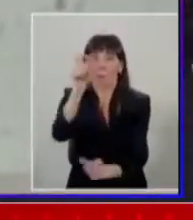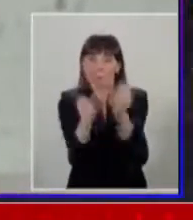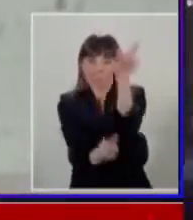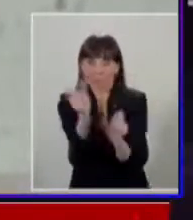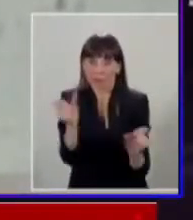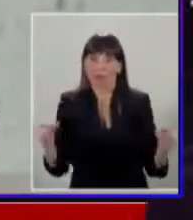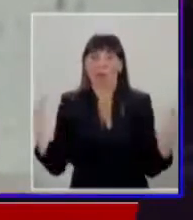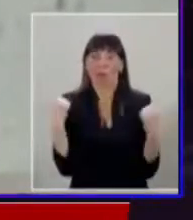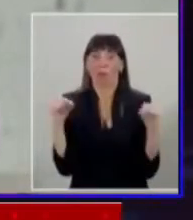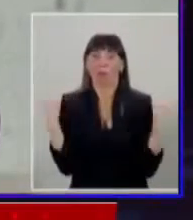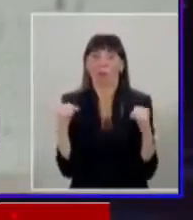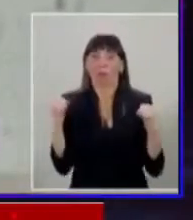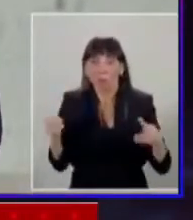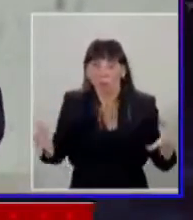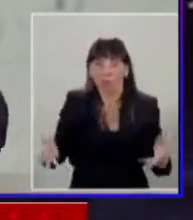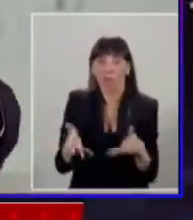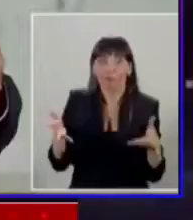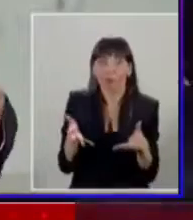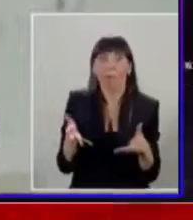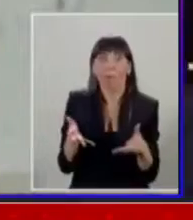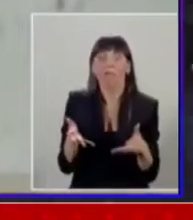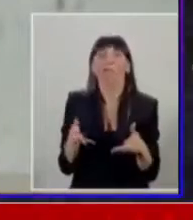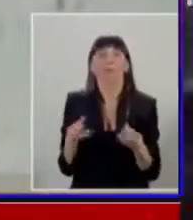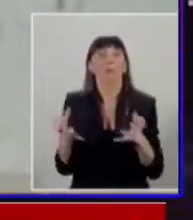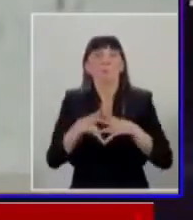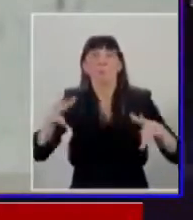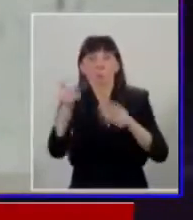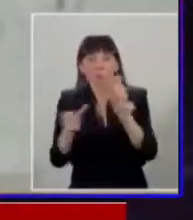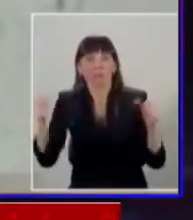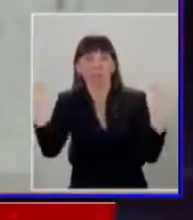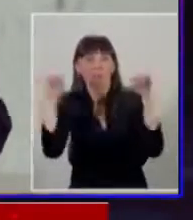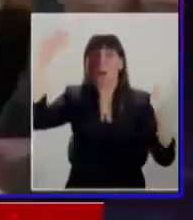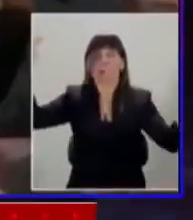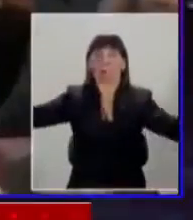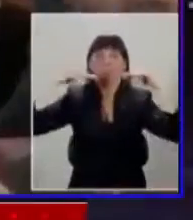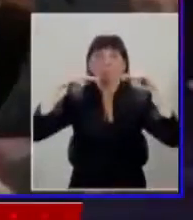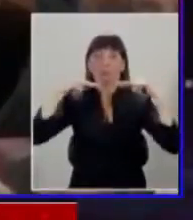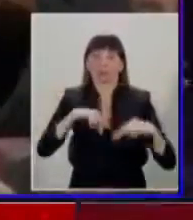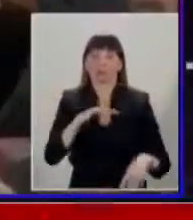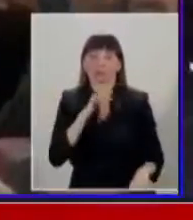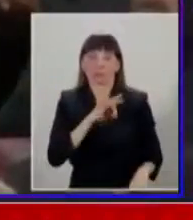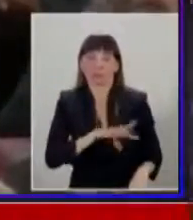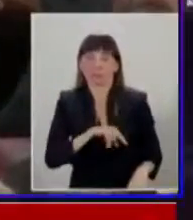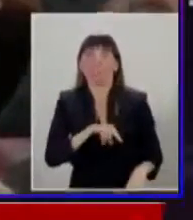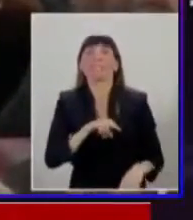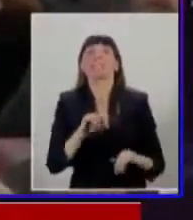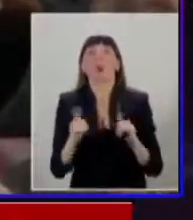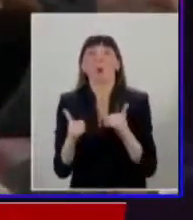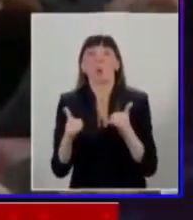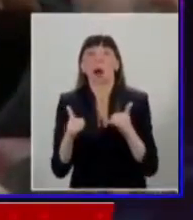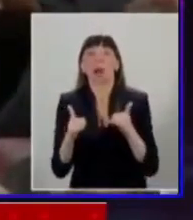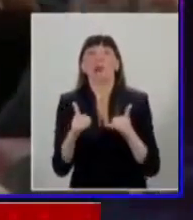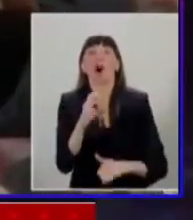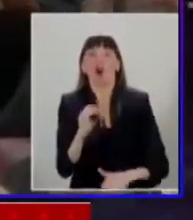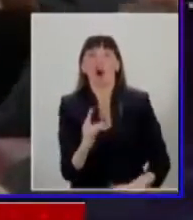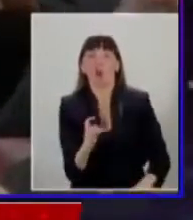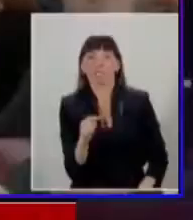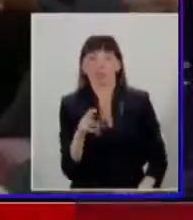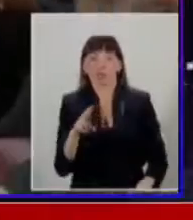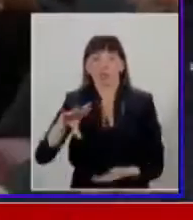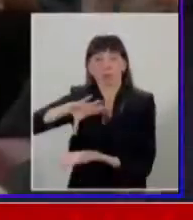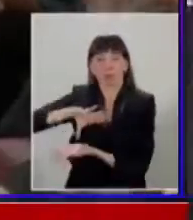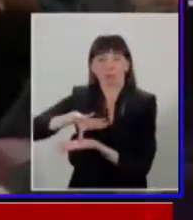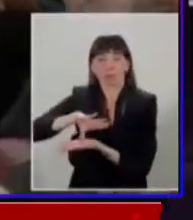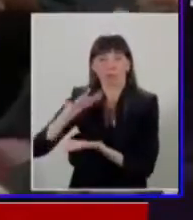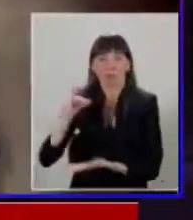en hacer una buena función administrativa pero no va a hacer grandes cambios al estado volviendo a la región